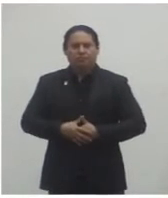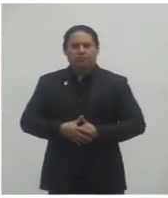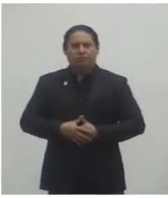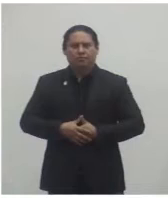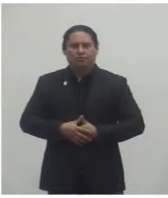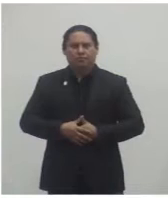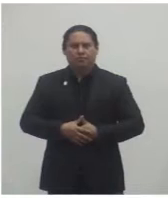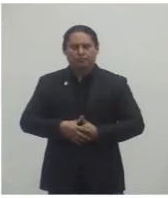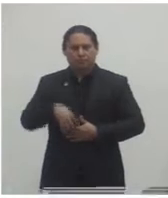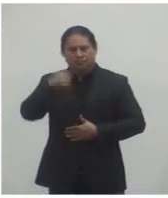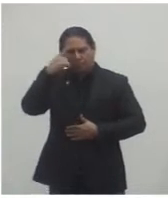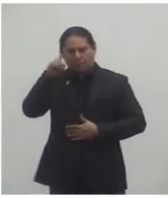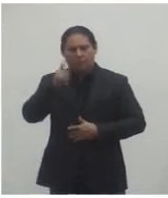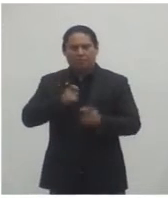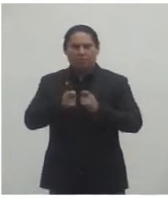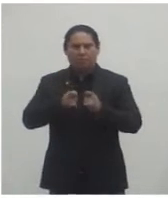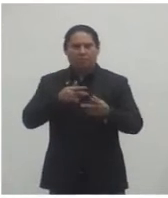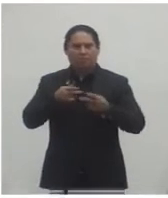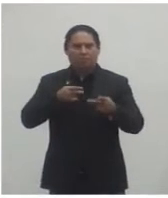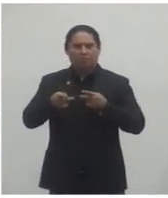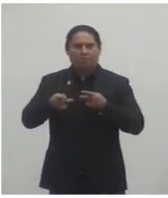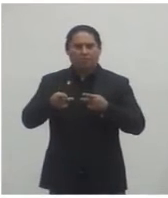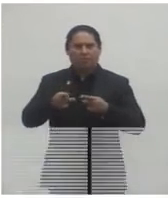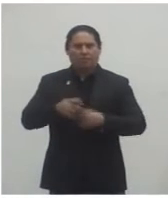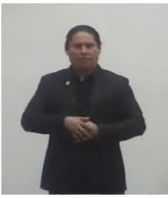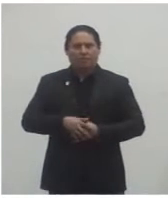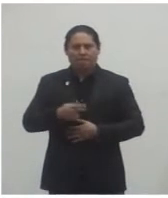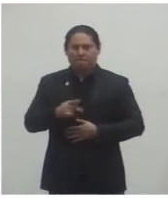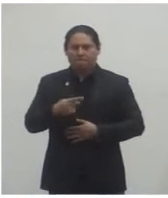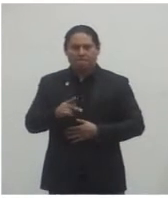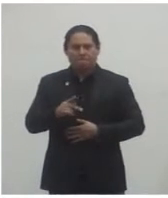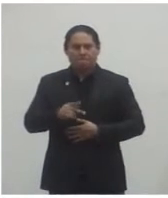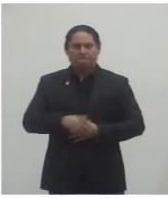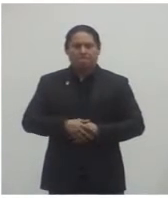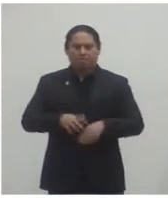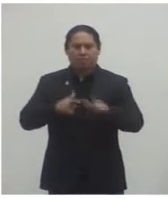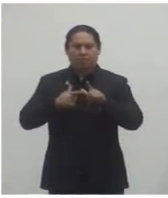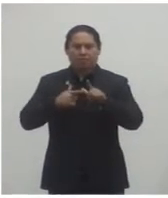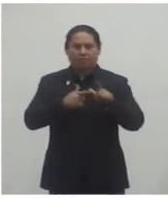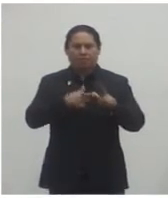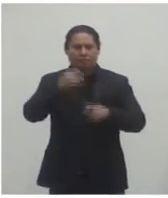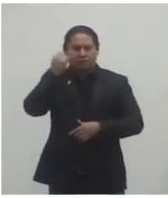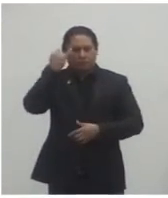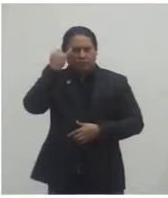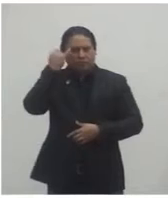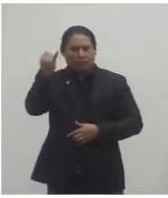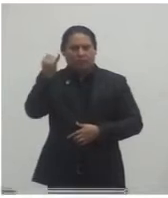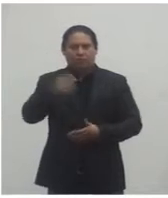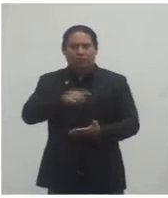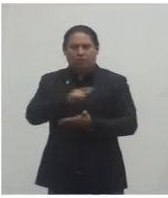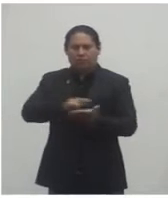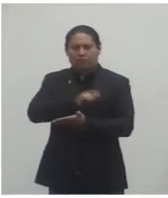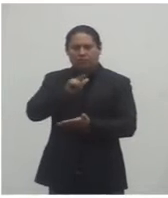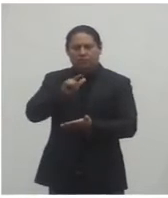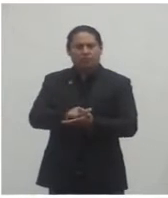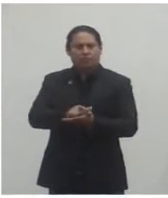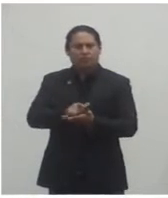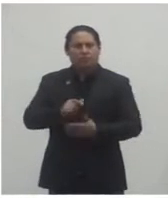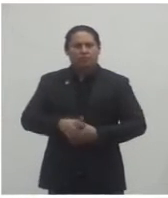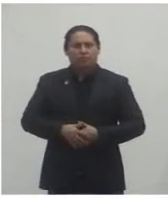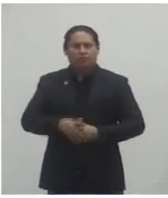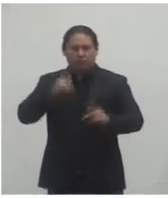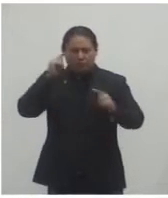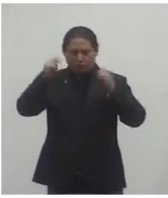popular para su trámite parlamentario correspondiente la siguiente iniciativa de ley